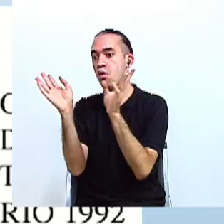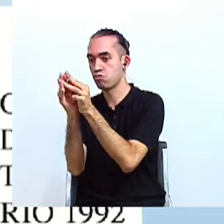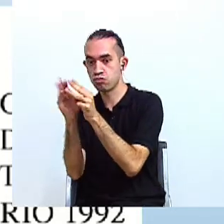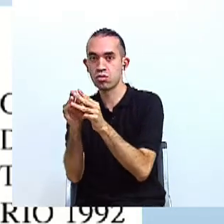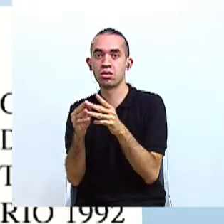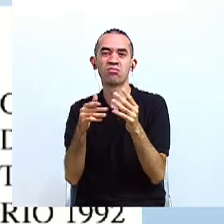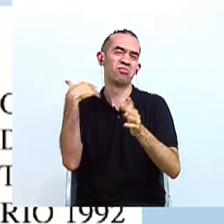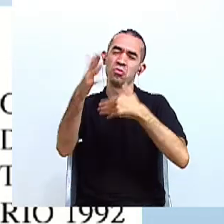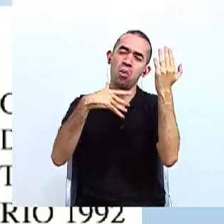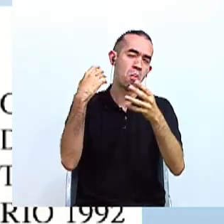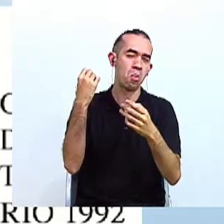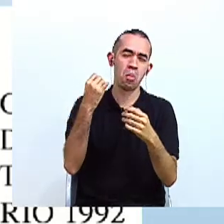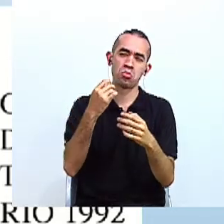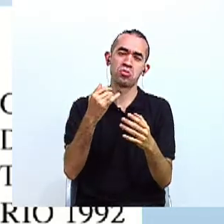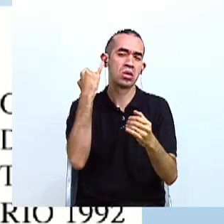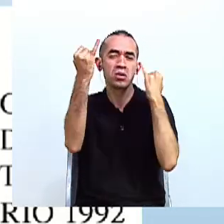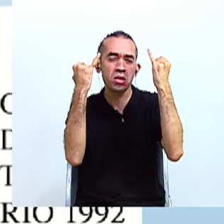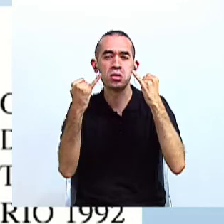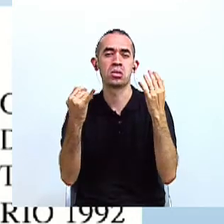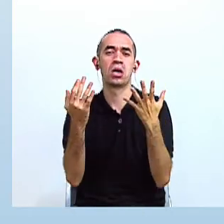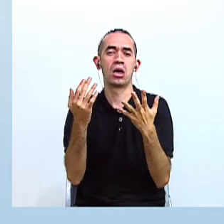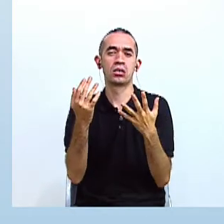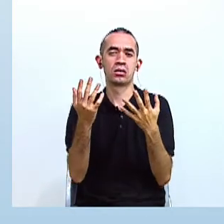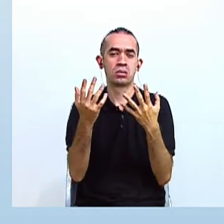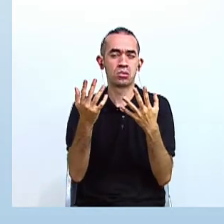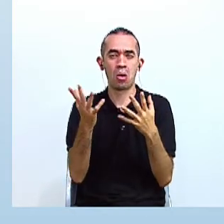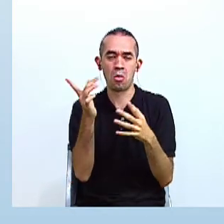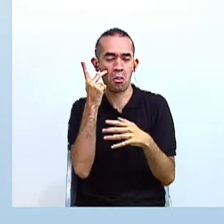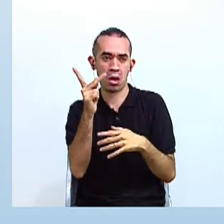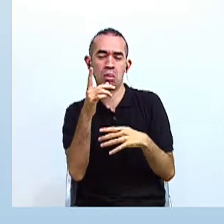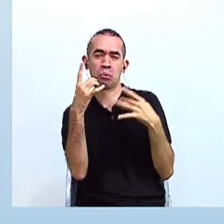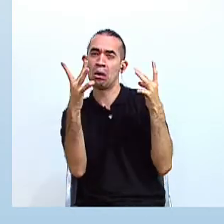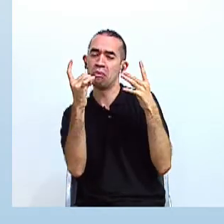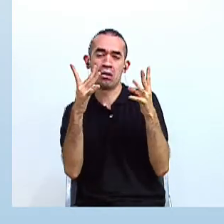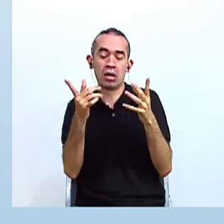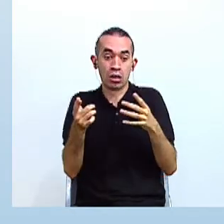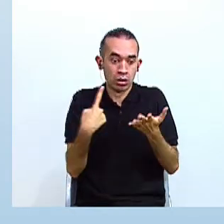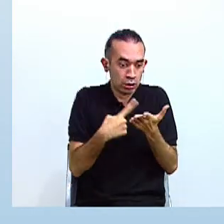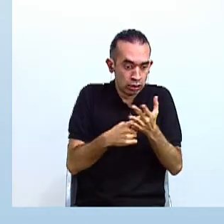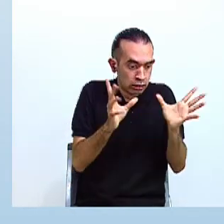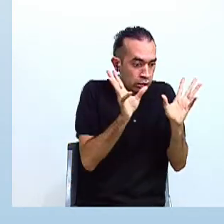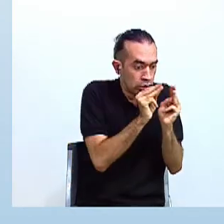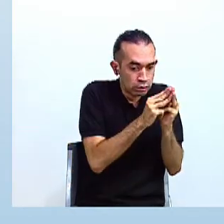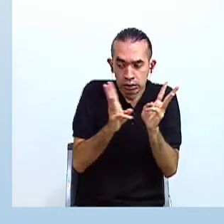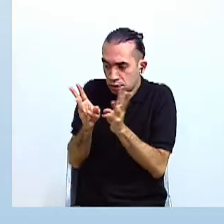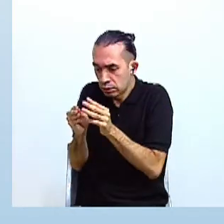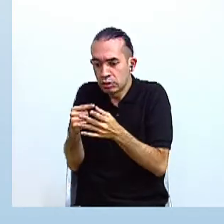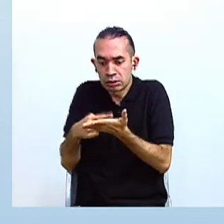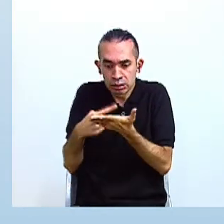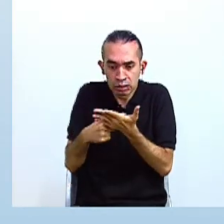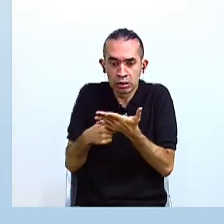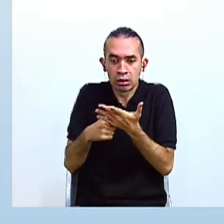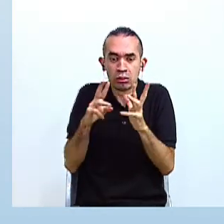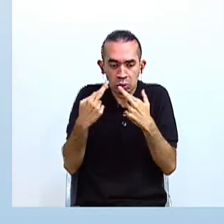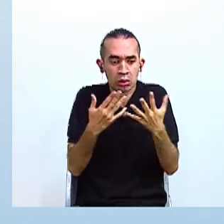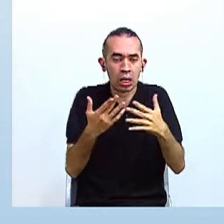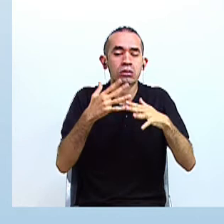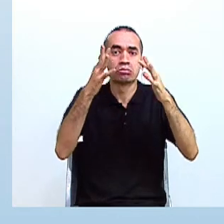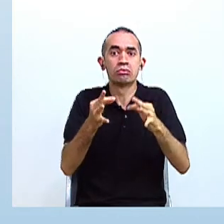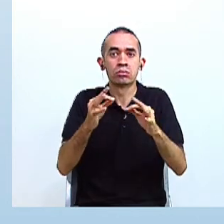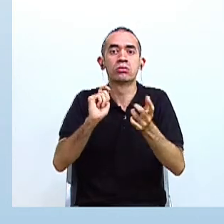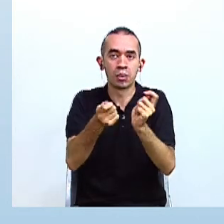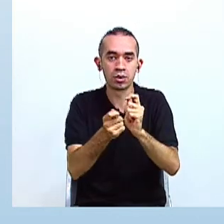un proceso que es catastrófico o que puede ser catastrófico si no hacemos algo para cambiarlo. A nivel